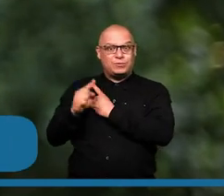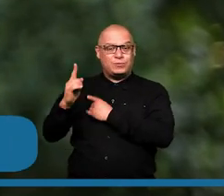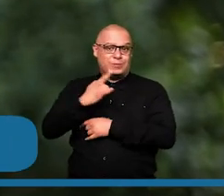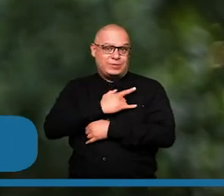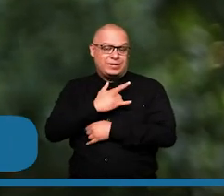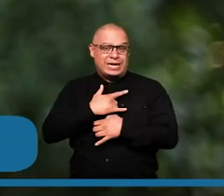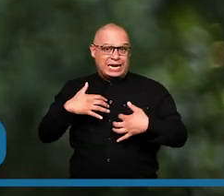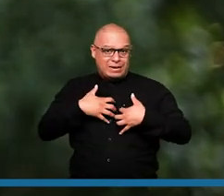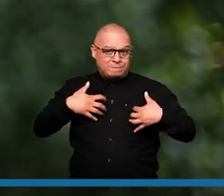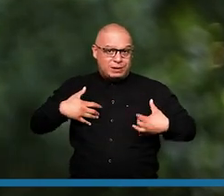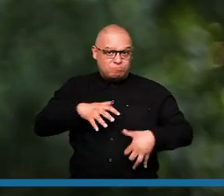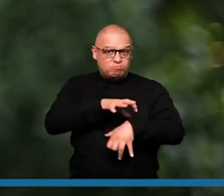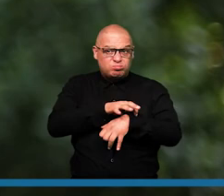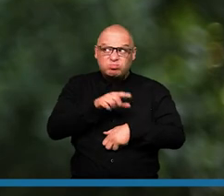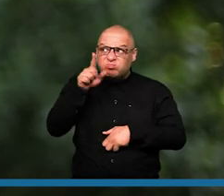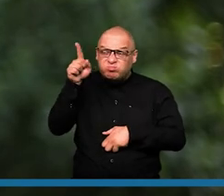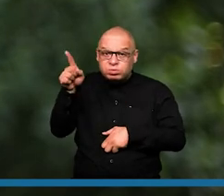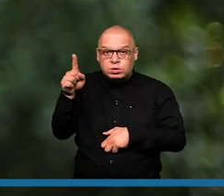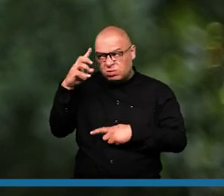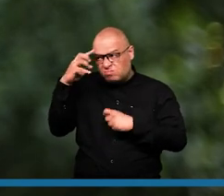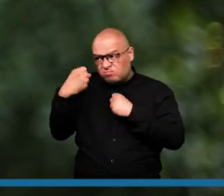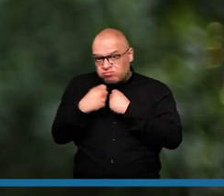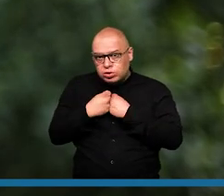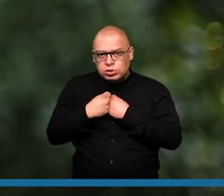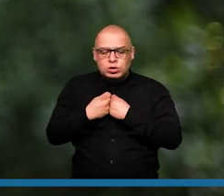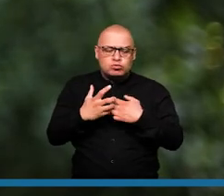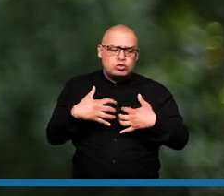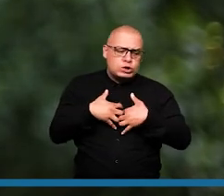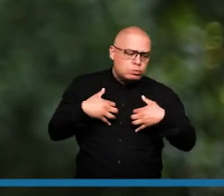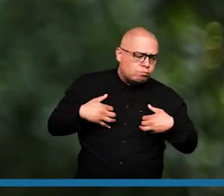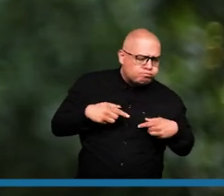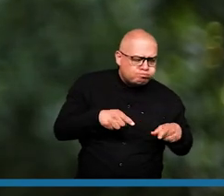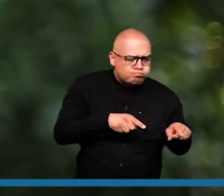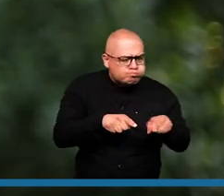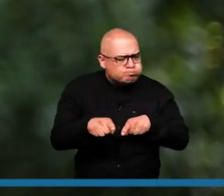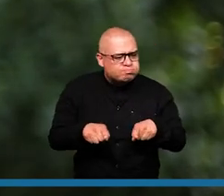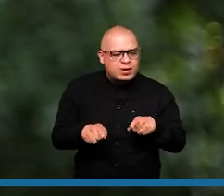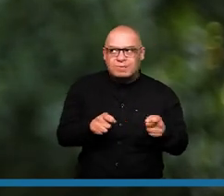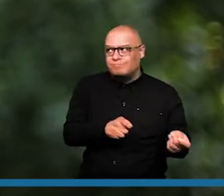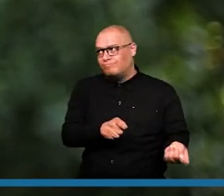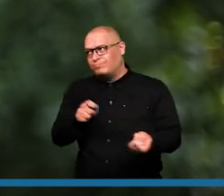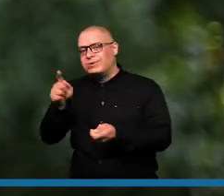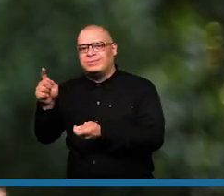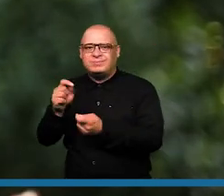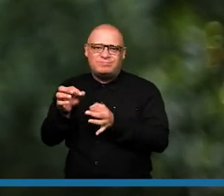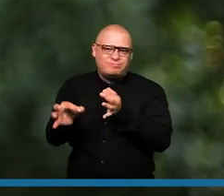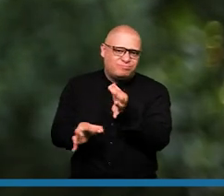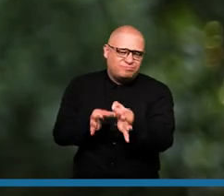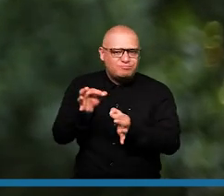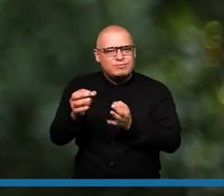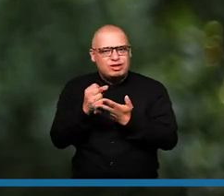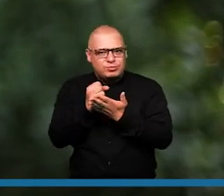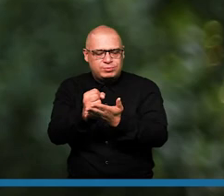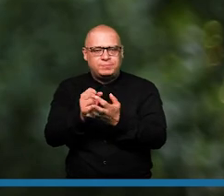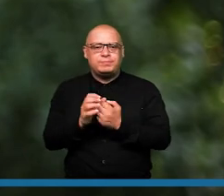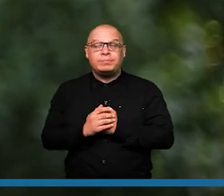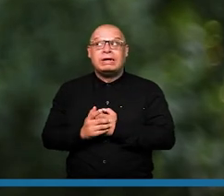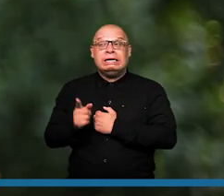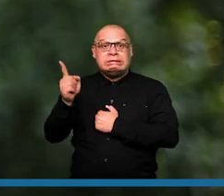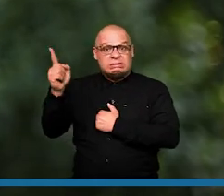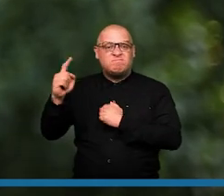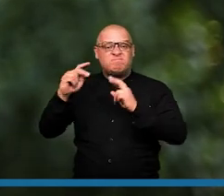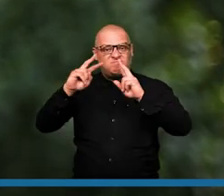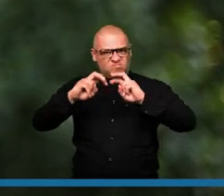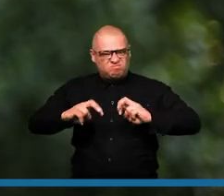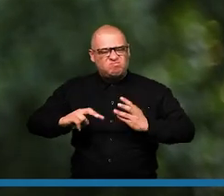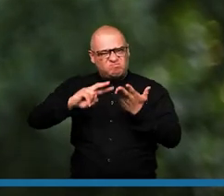la atención a las especies que en condición de vulnerabilidad se presentan en el área metropolitana, además de todo el apoyo académico y científico para